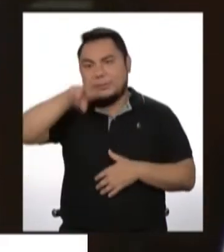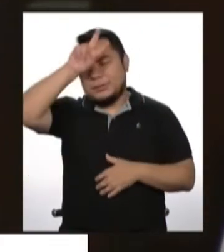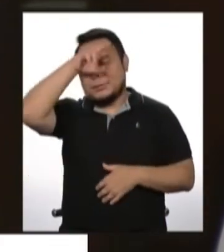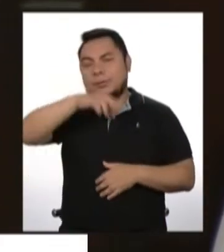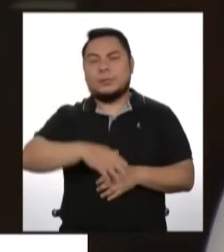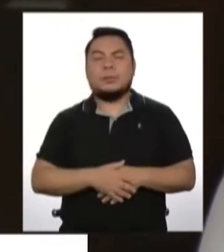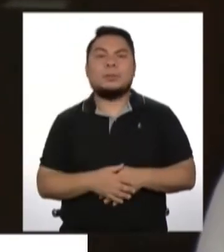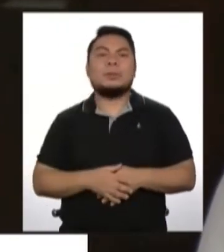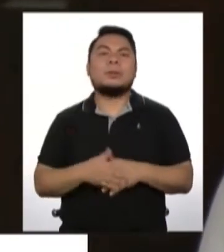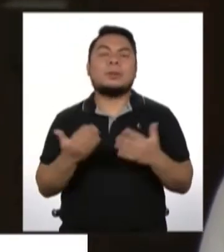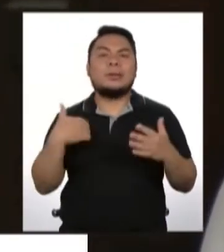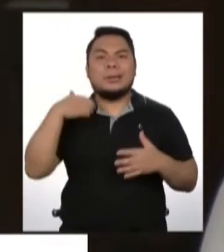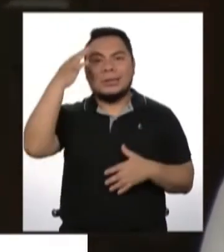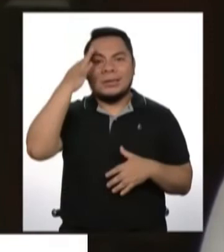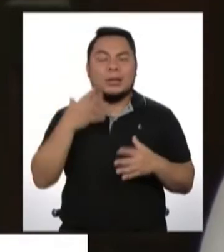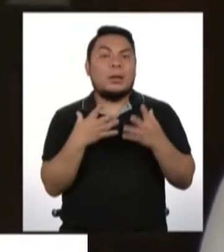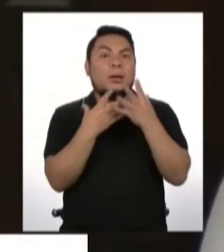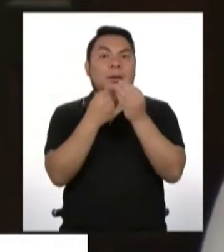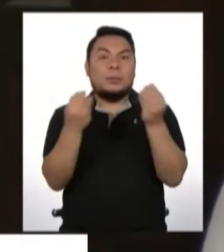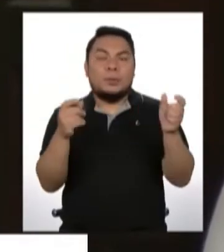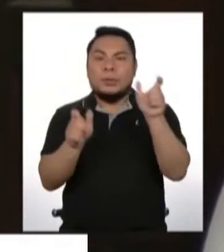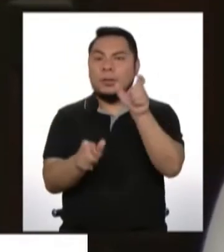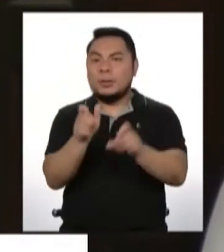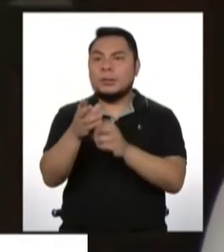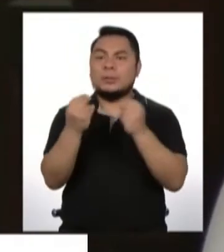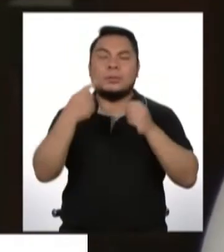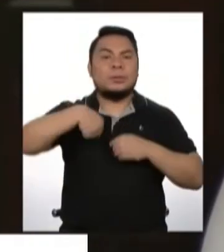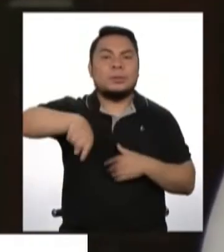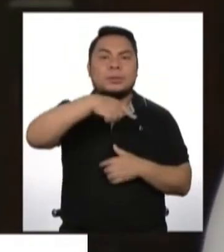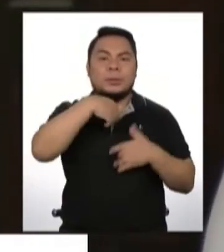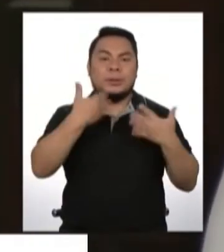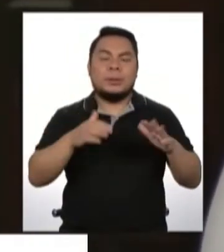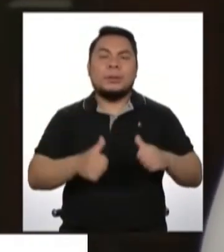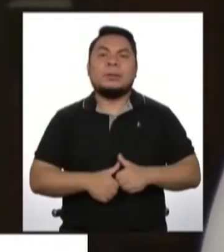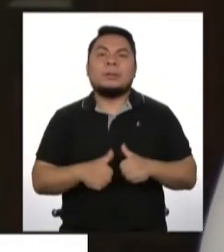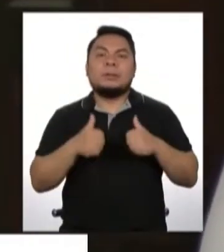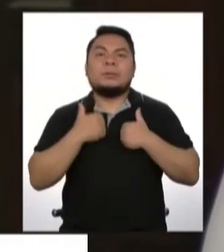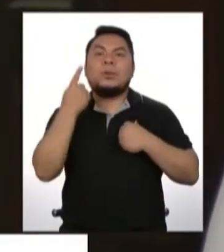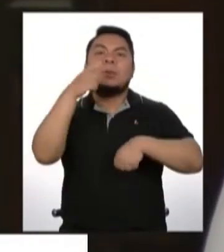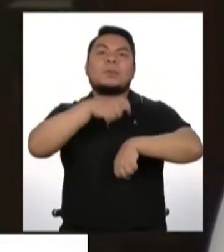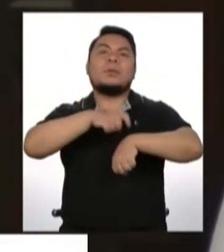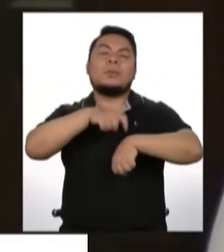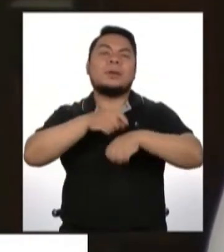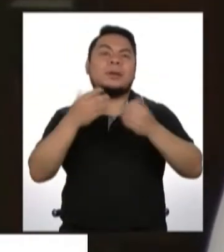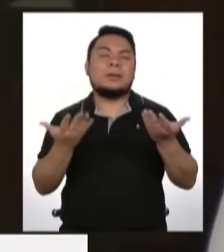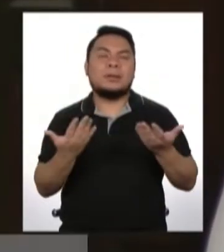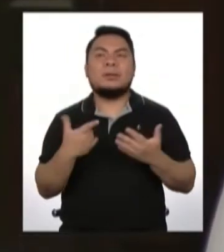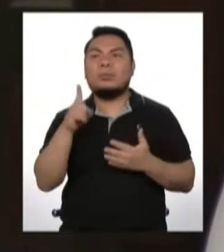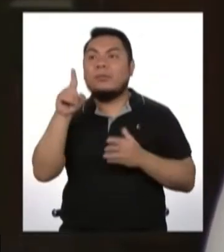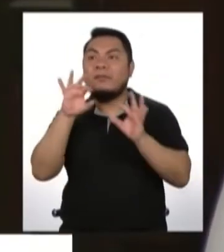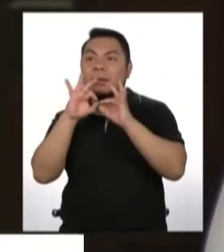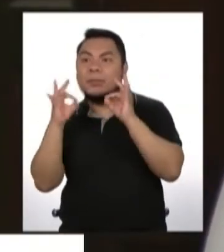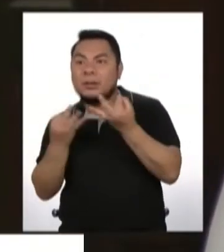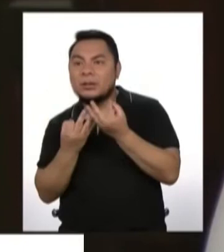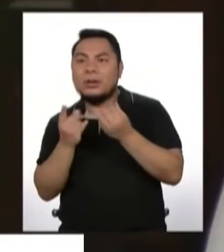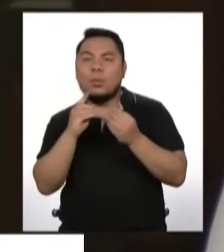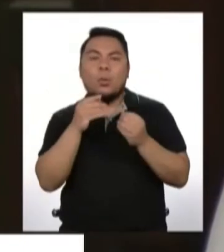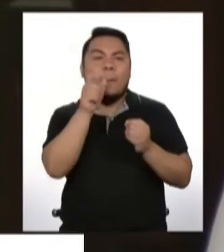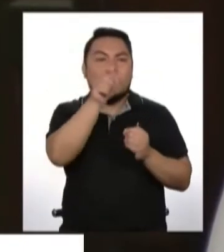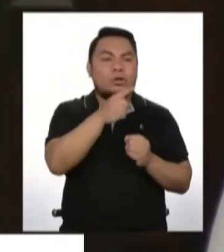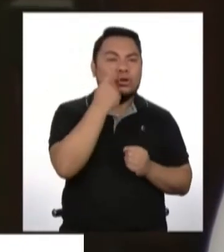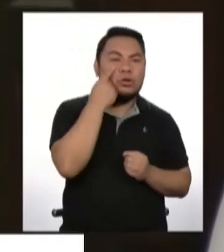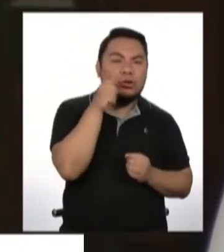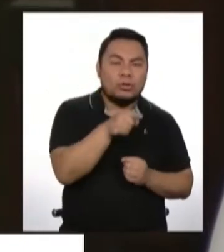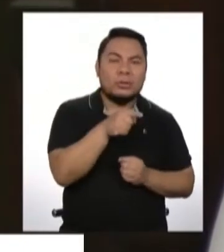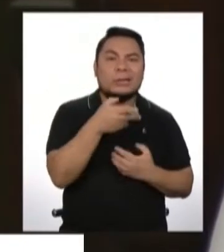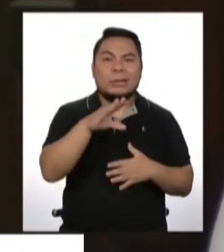que muchas personas, muchos de nosotros hemos vivido un momento en que un familiar muy cercano